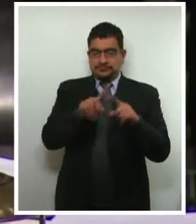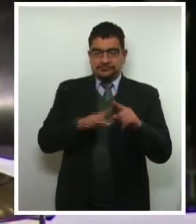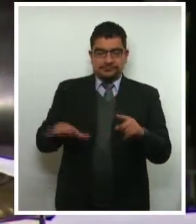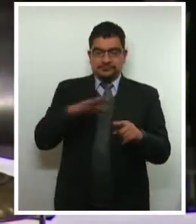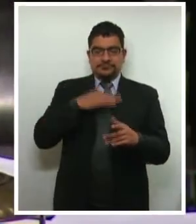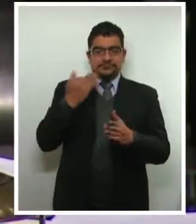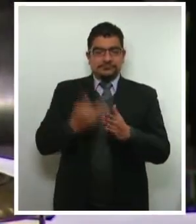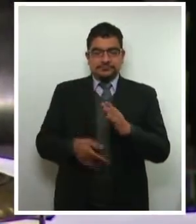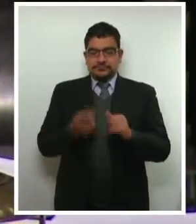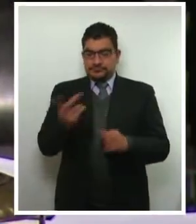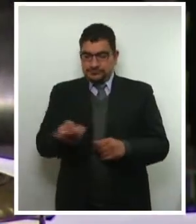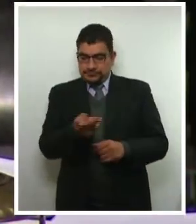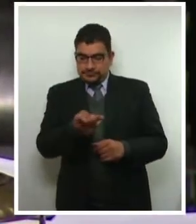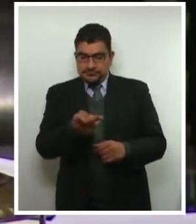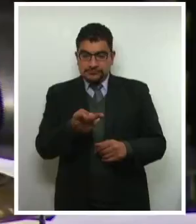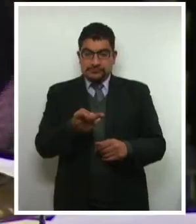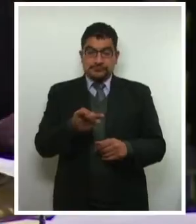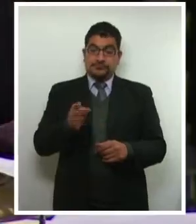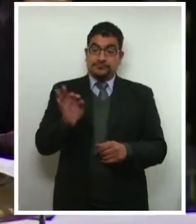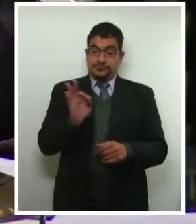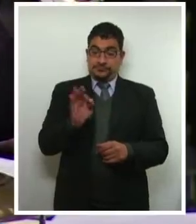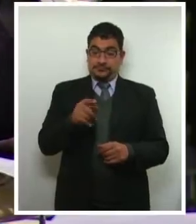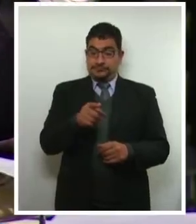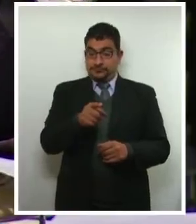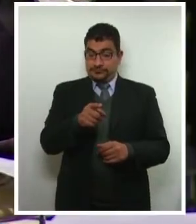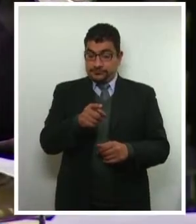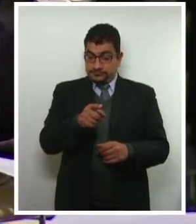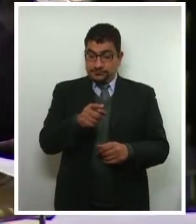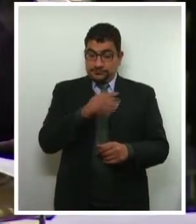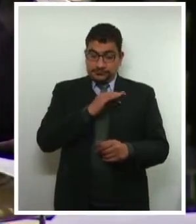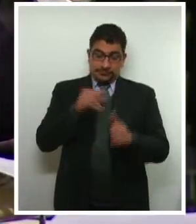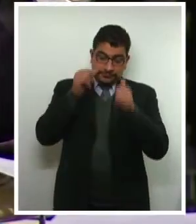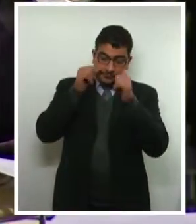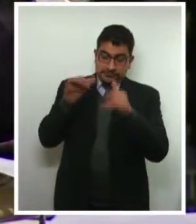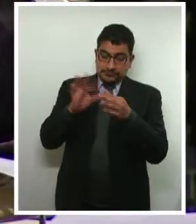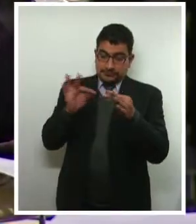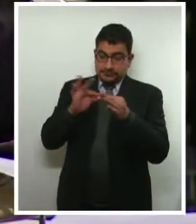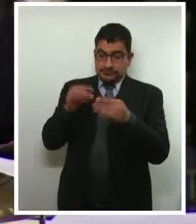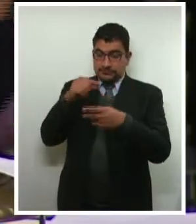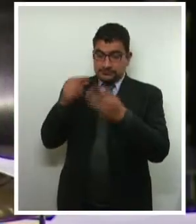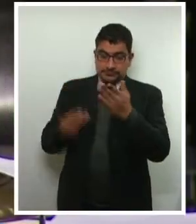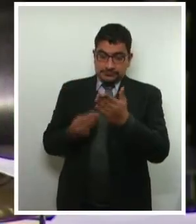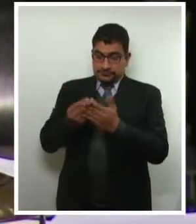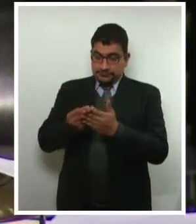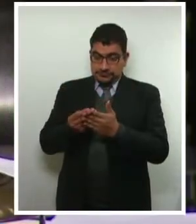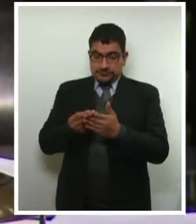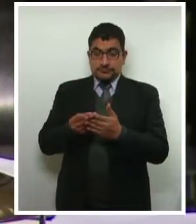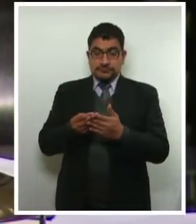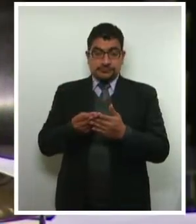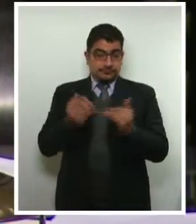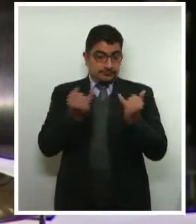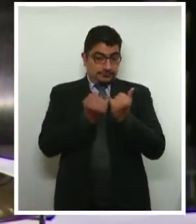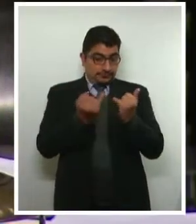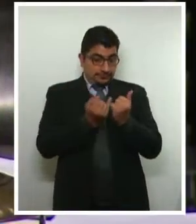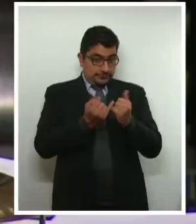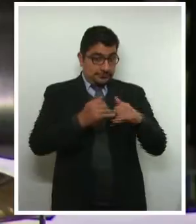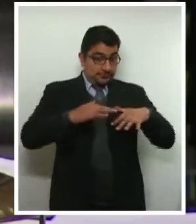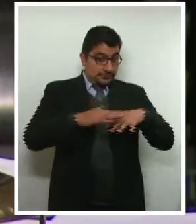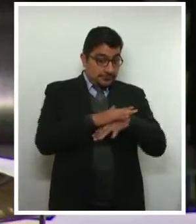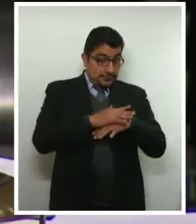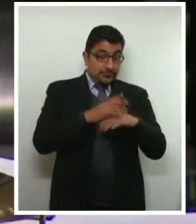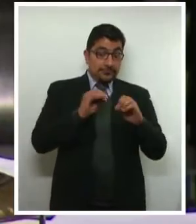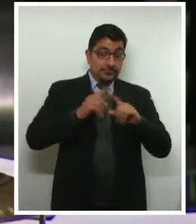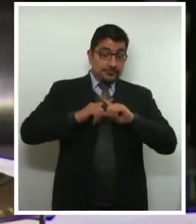Nada más le pregunto si usted puso atención sobre esta reserva y afecta o